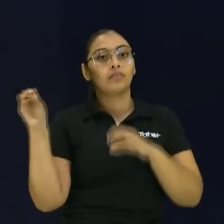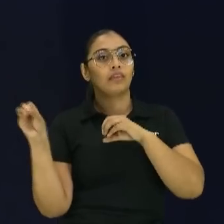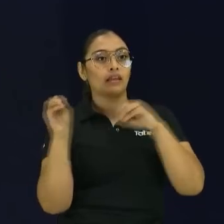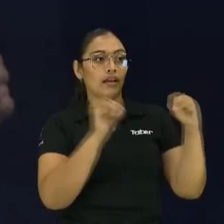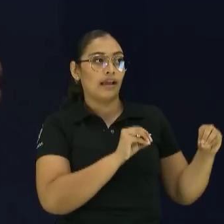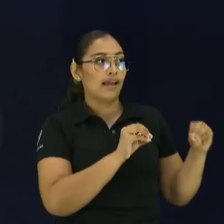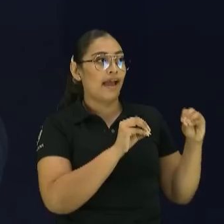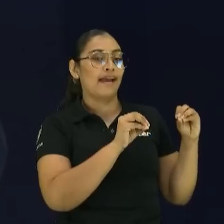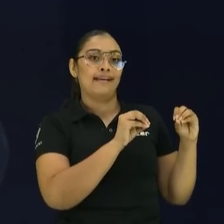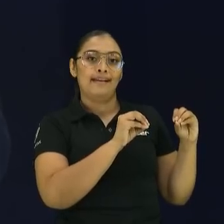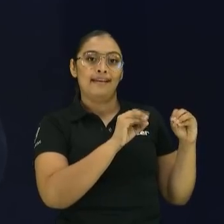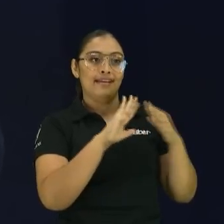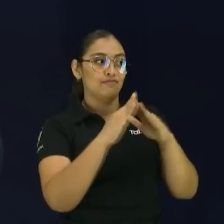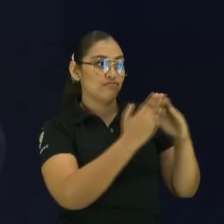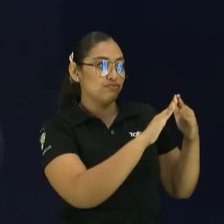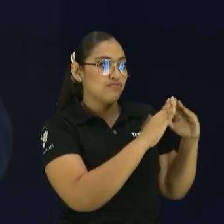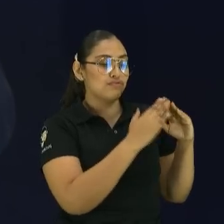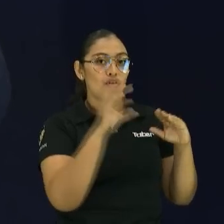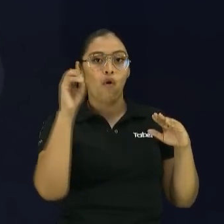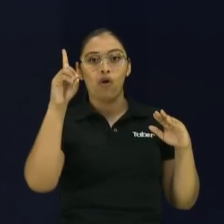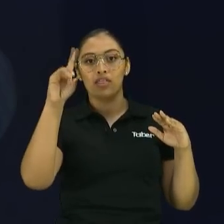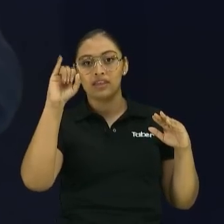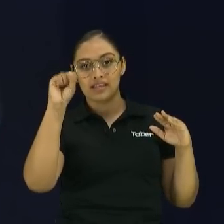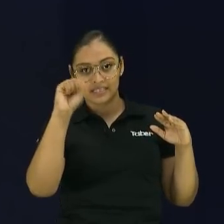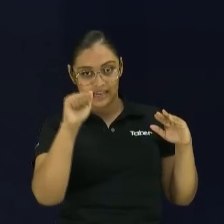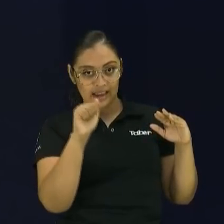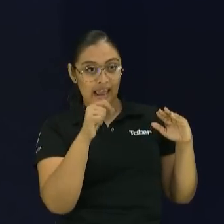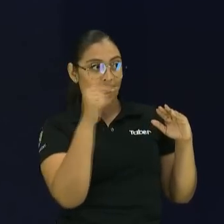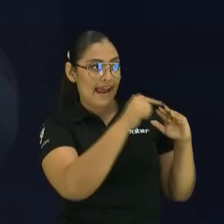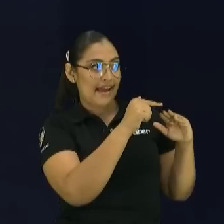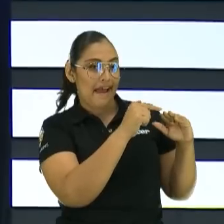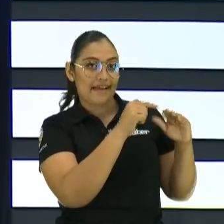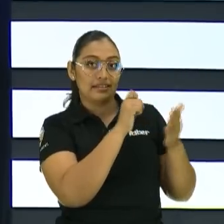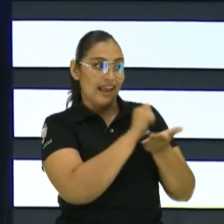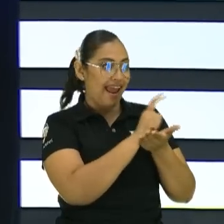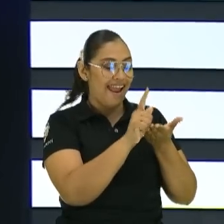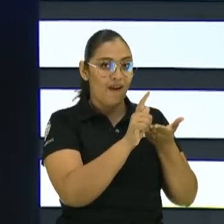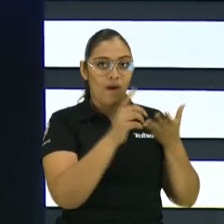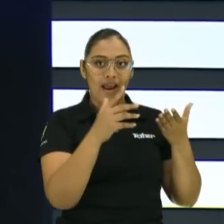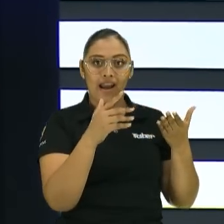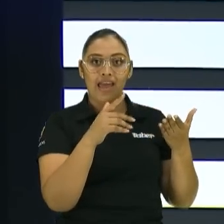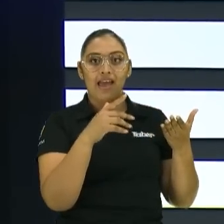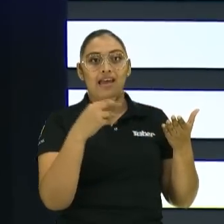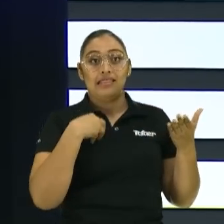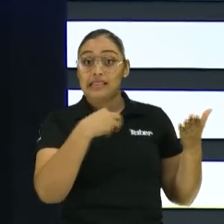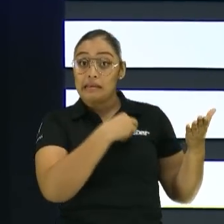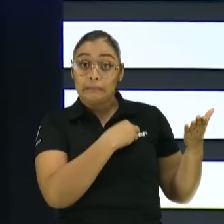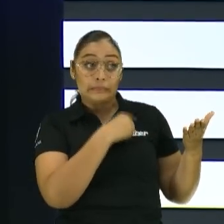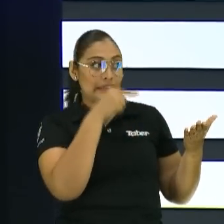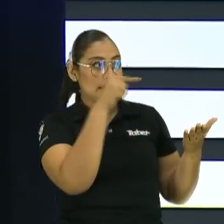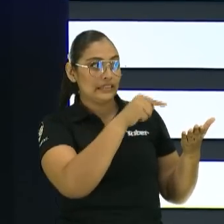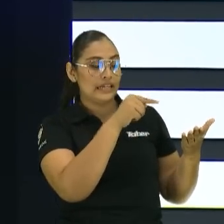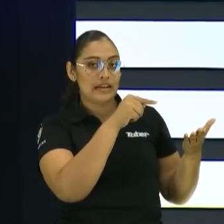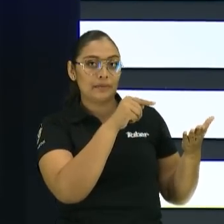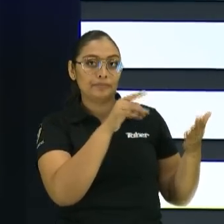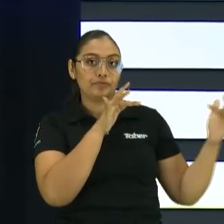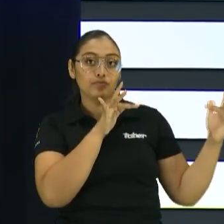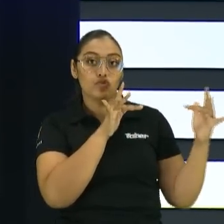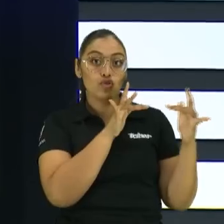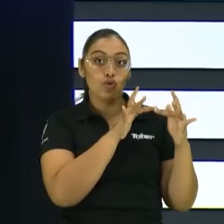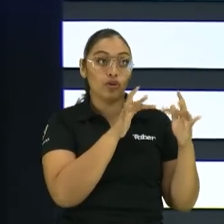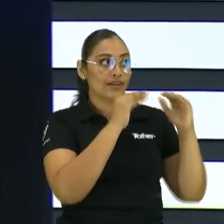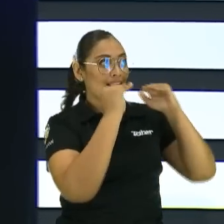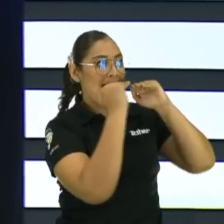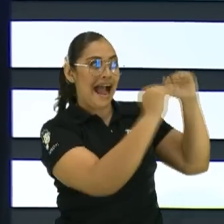que tenía una escuela de Medicina súper famosísima que estaba conectadita con el templo que se había Dedicado